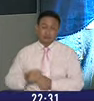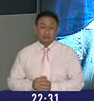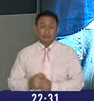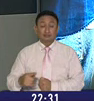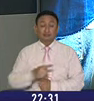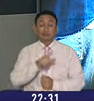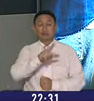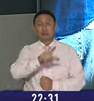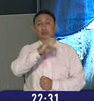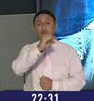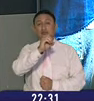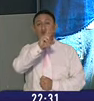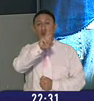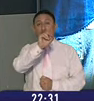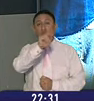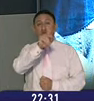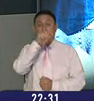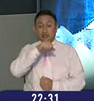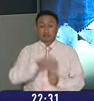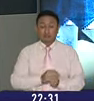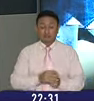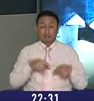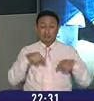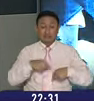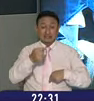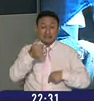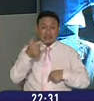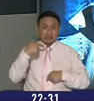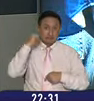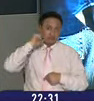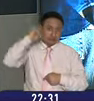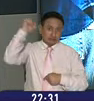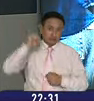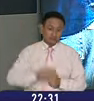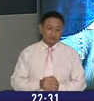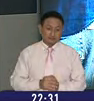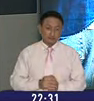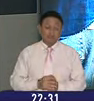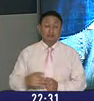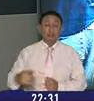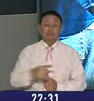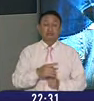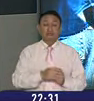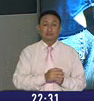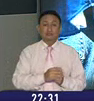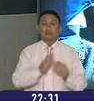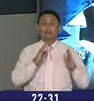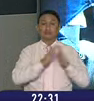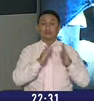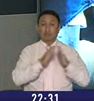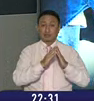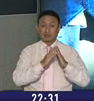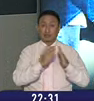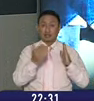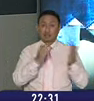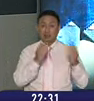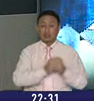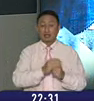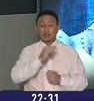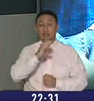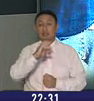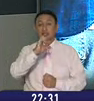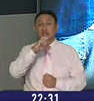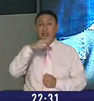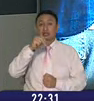caso de Lourdes, quien intentó suicidarse. Hogar de Nazaret de la Fundación Hogar de Cristo y CEPAM